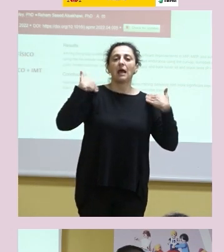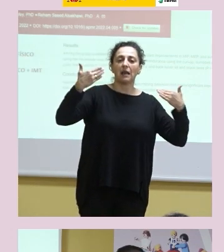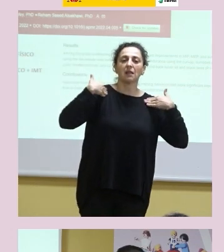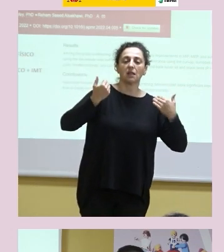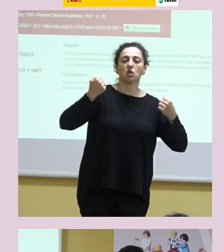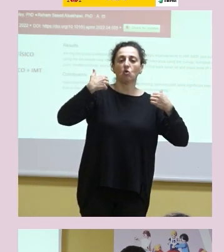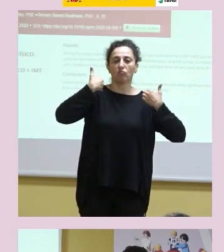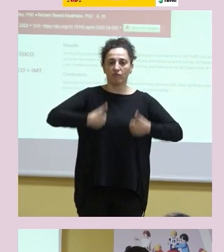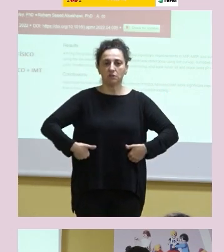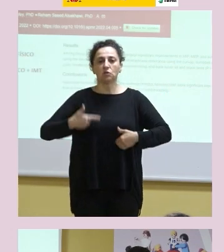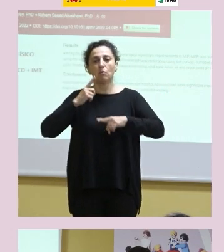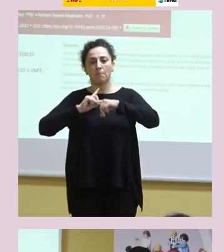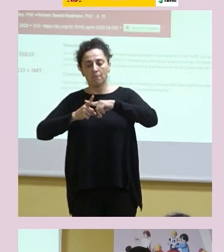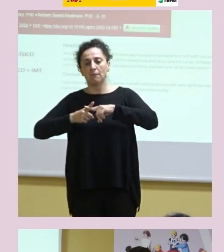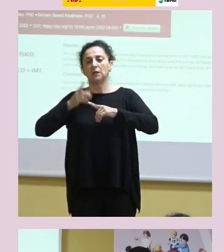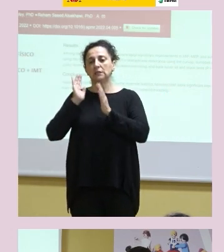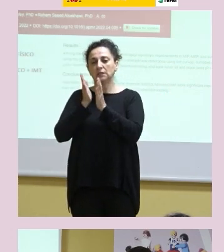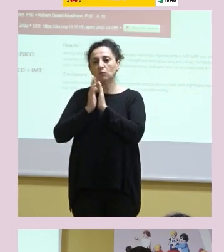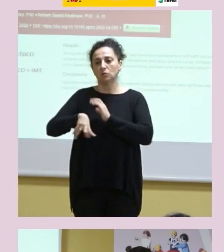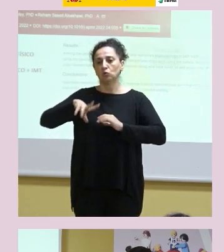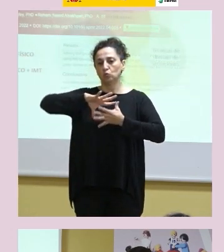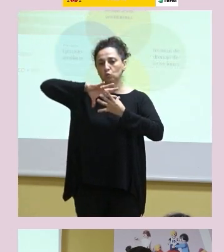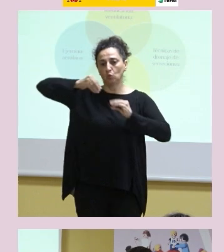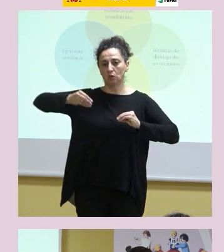con entrenamiento de la musculatura respiratoria.